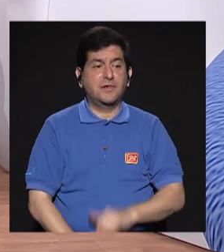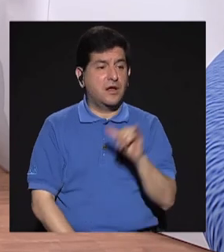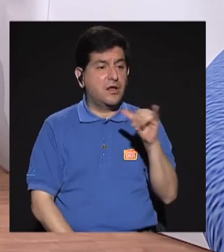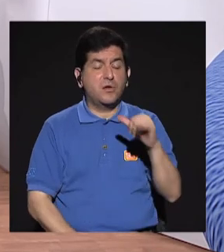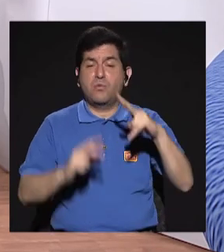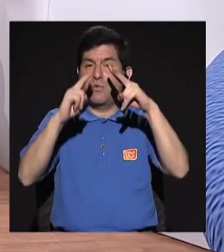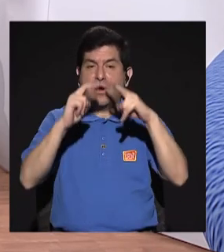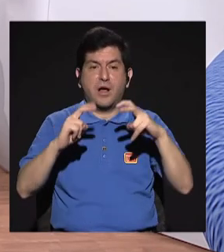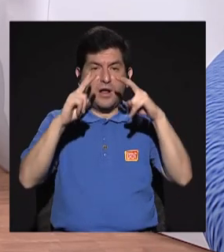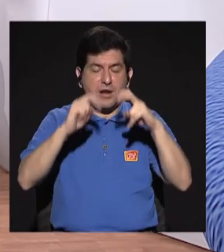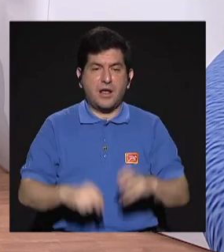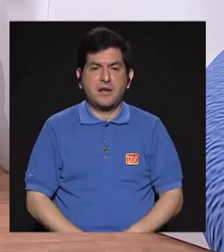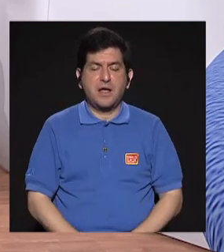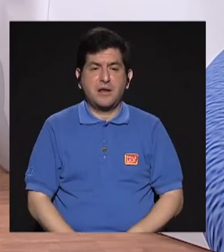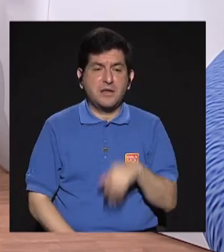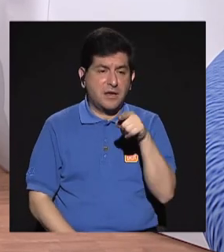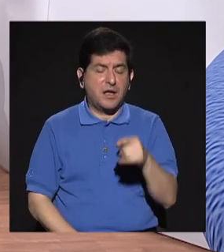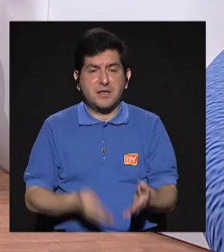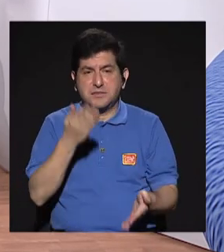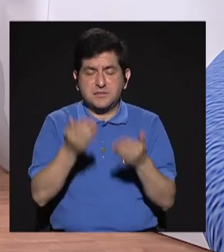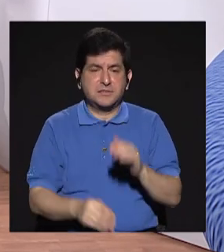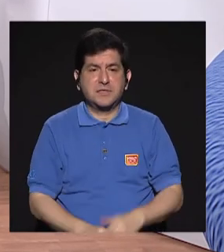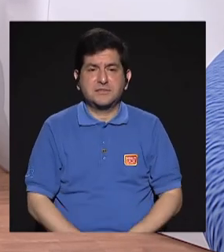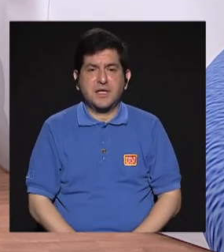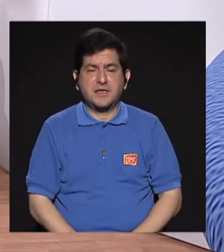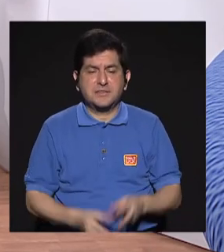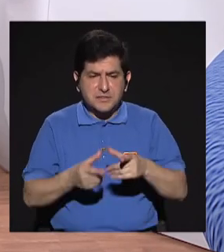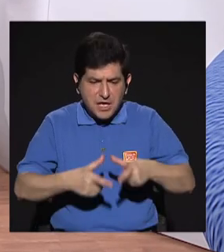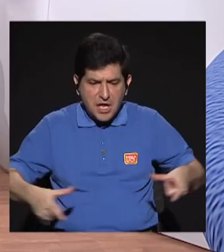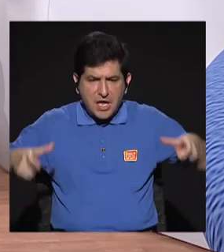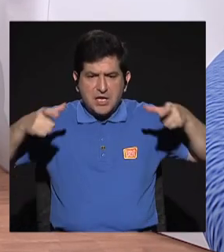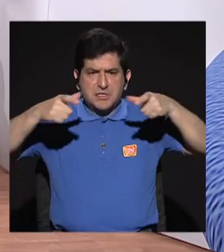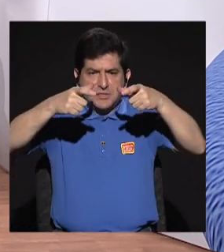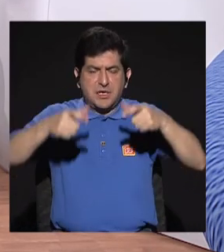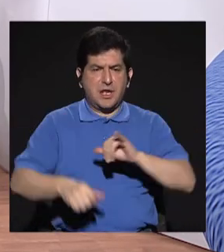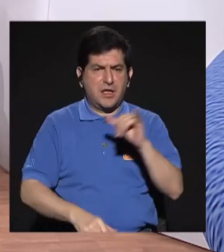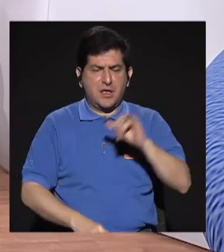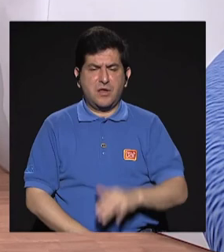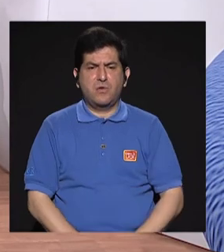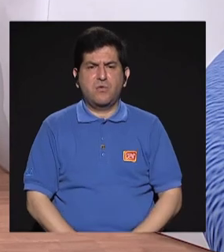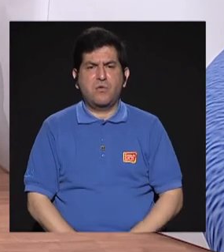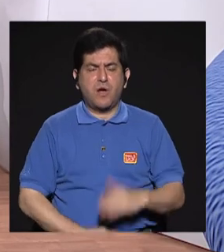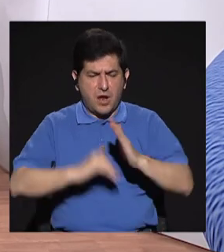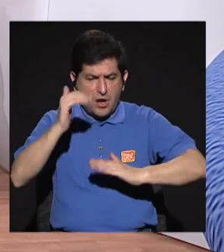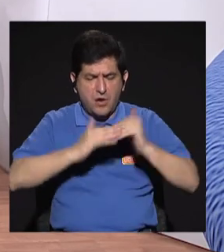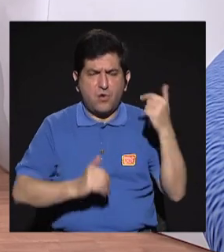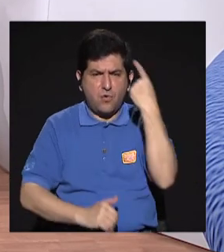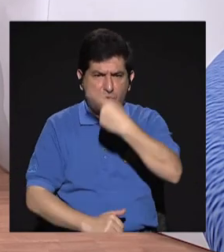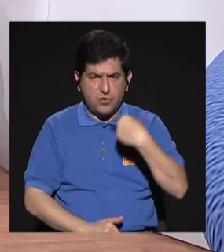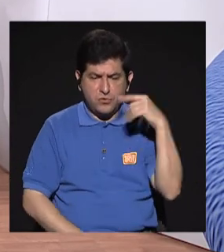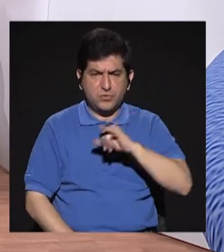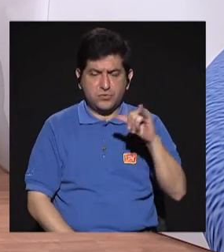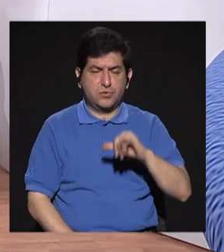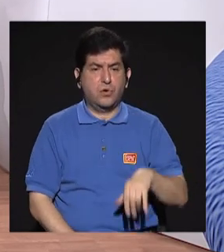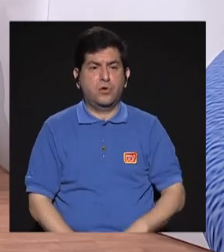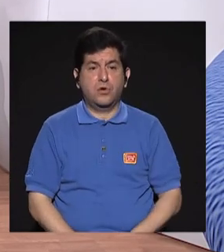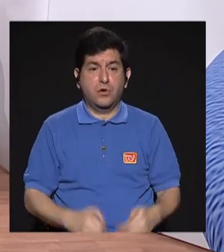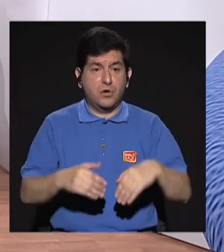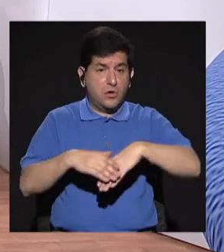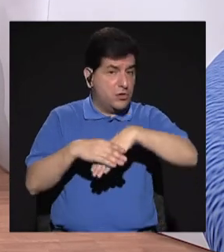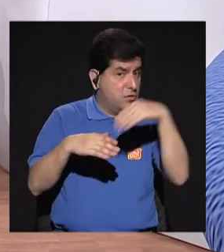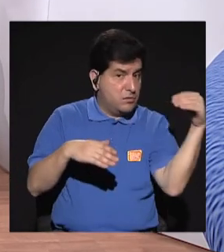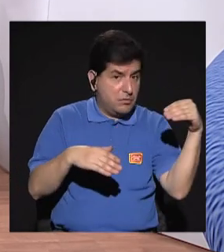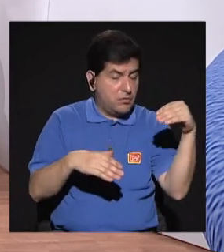hacemos análisis de pastas en cerámica también podemos hacer una reconstrucción facial entonces no verlo como algo